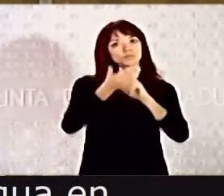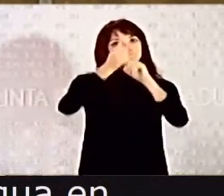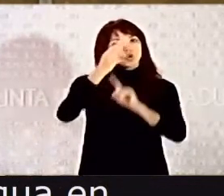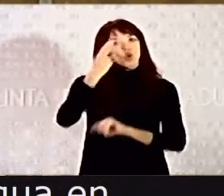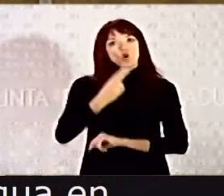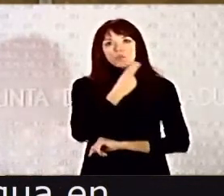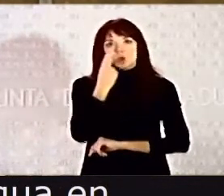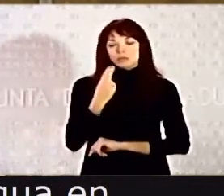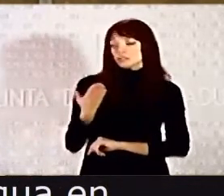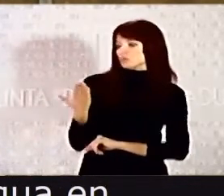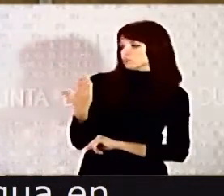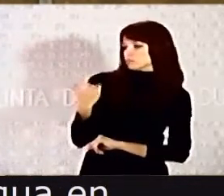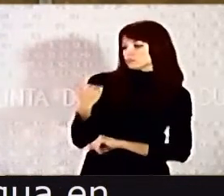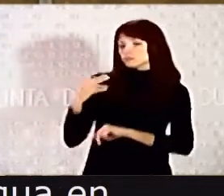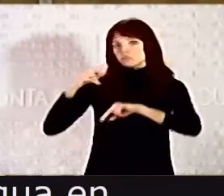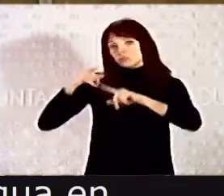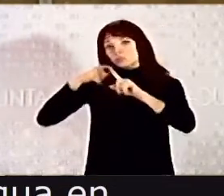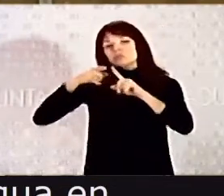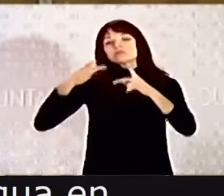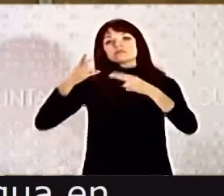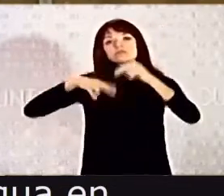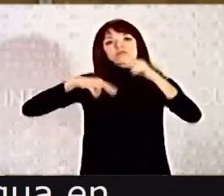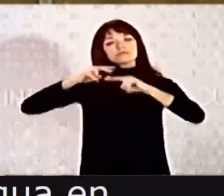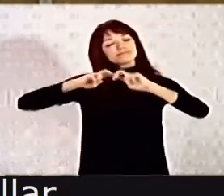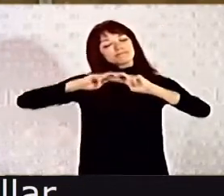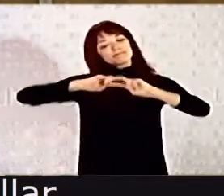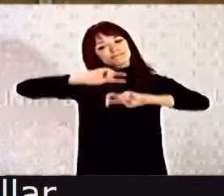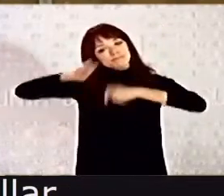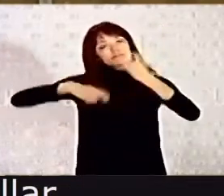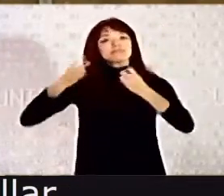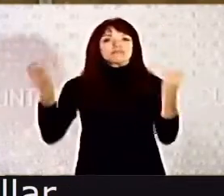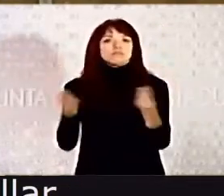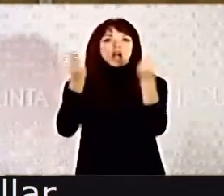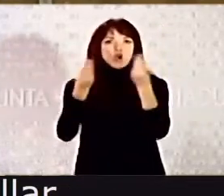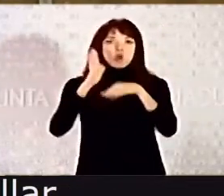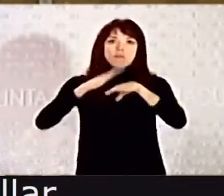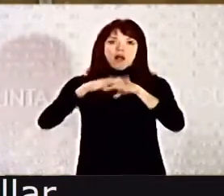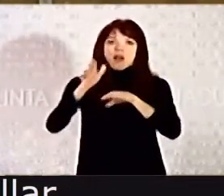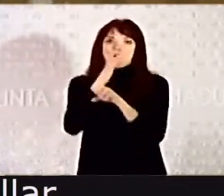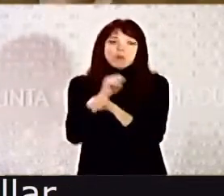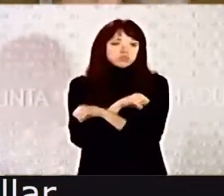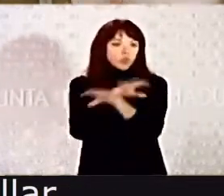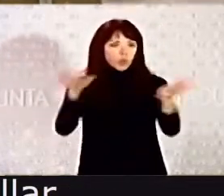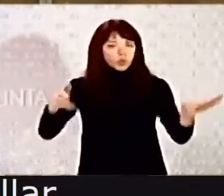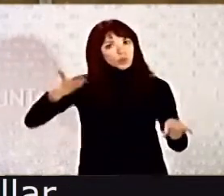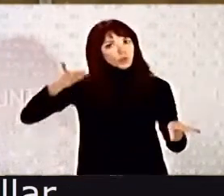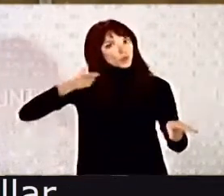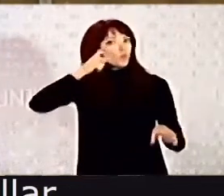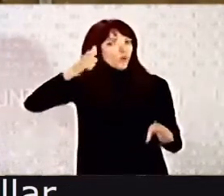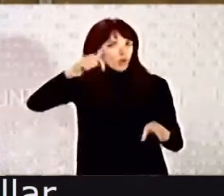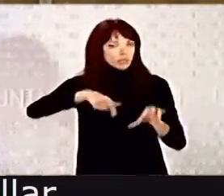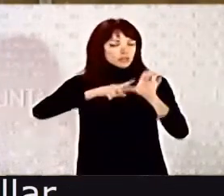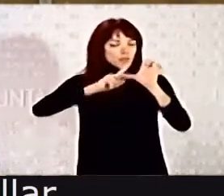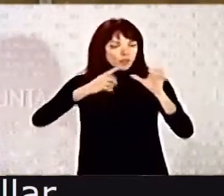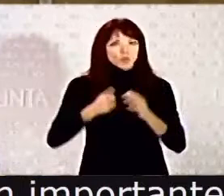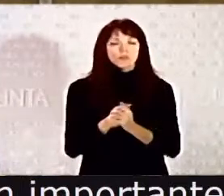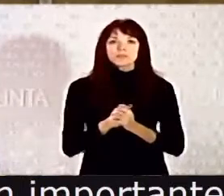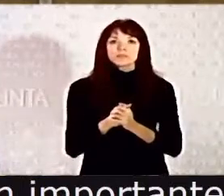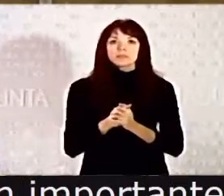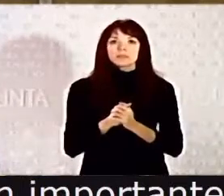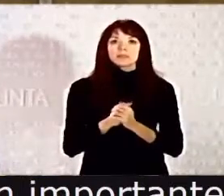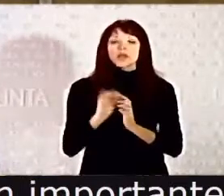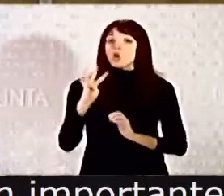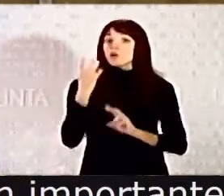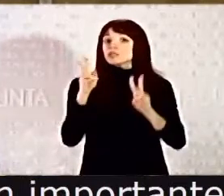obras de mejora del abastecimiento que tan importantes son en muchos municipios de nuestra región. Con este cuarto